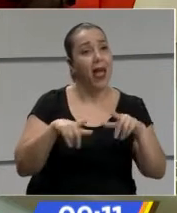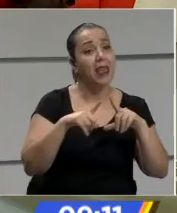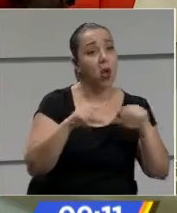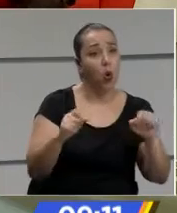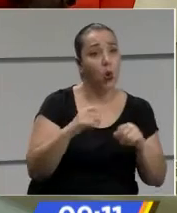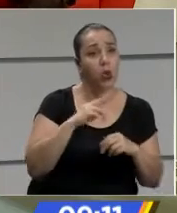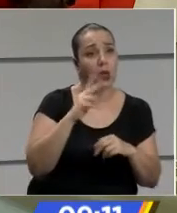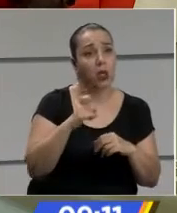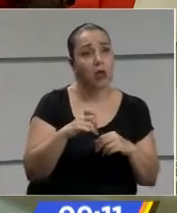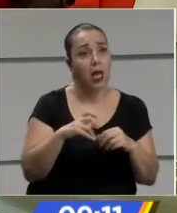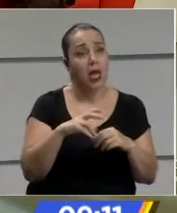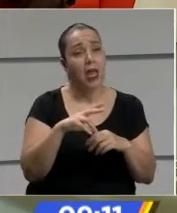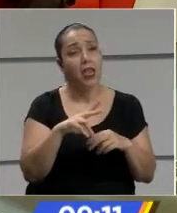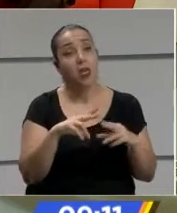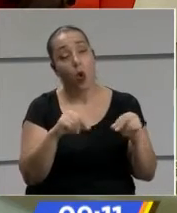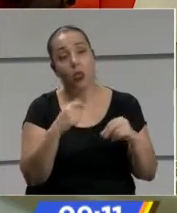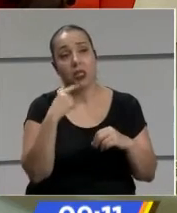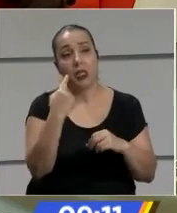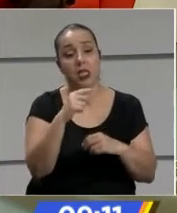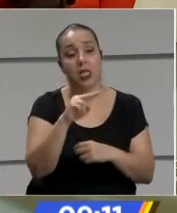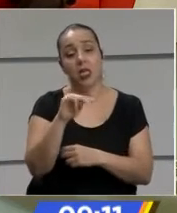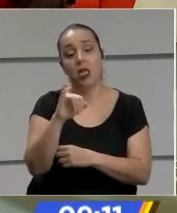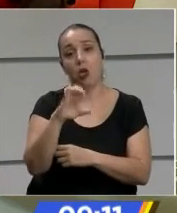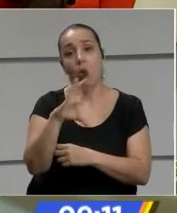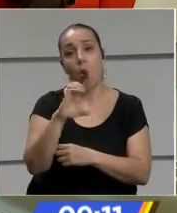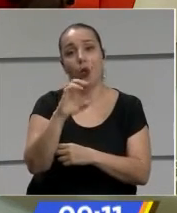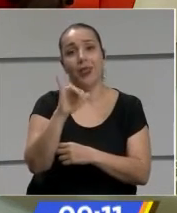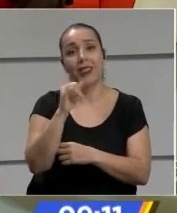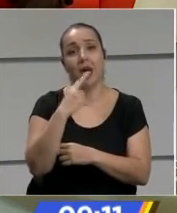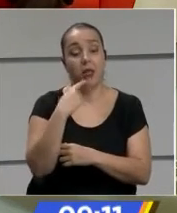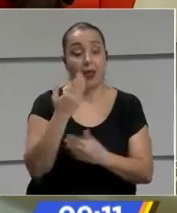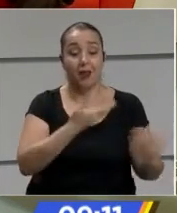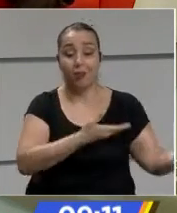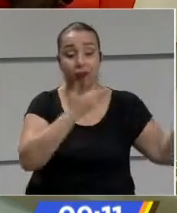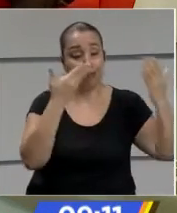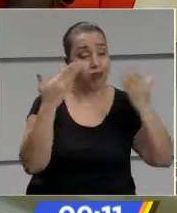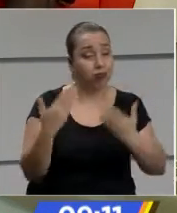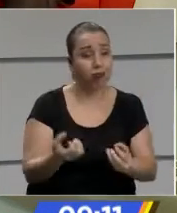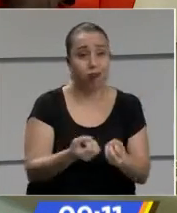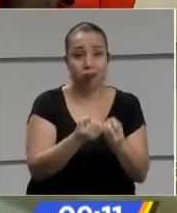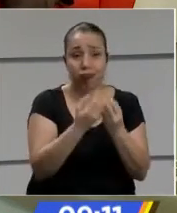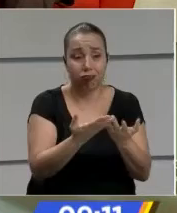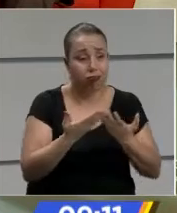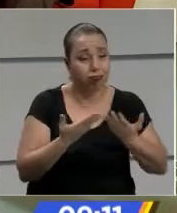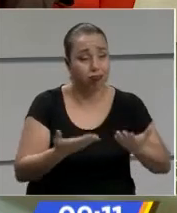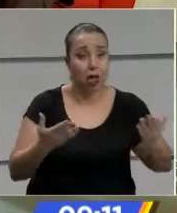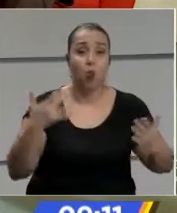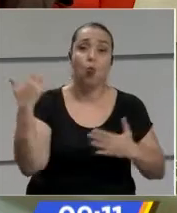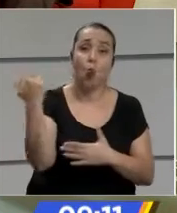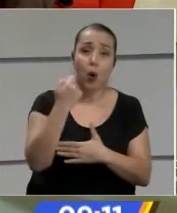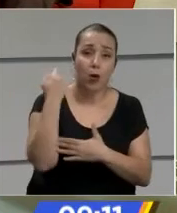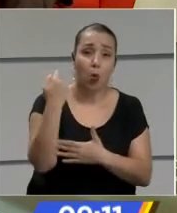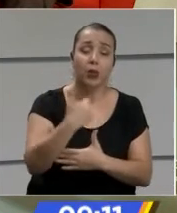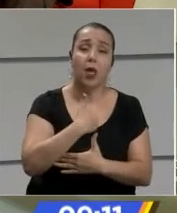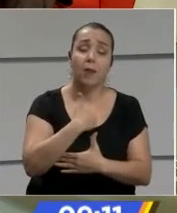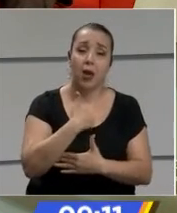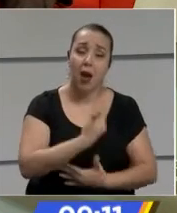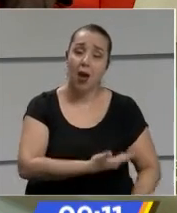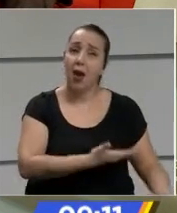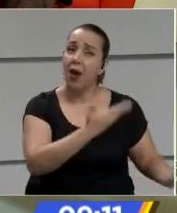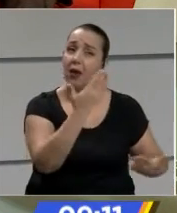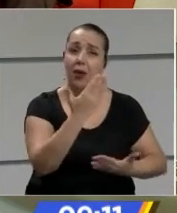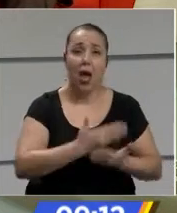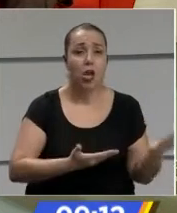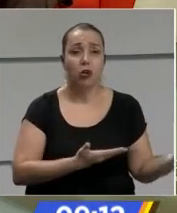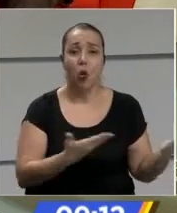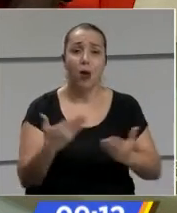específicamente. Exactamente. Que fueron los primeros que llegaron ahí y entregaron también todo un bagaje que en Guanacaste también hay algo que